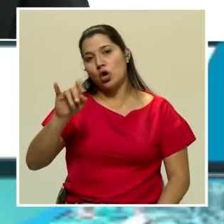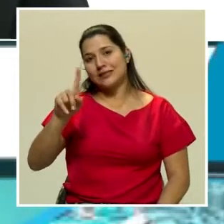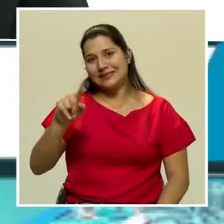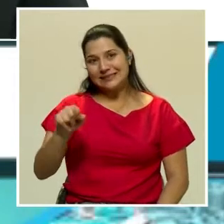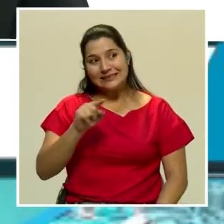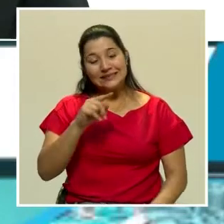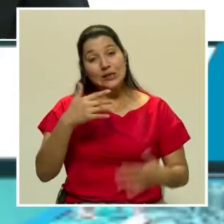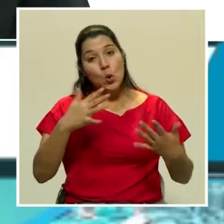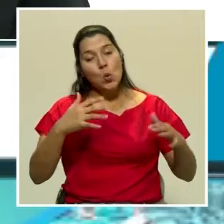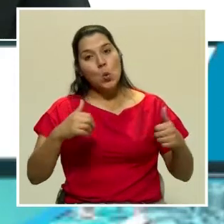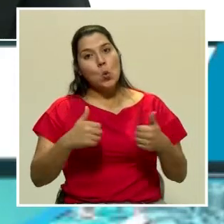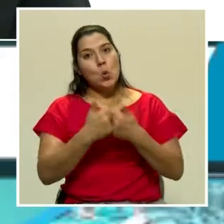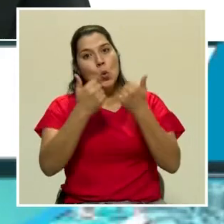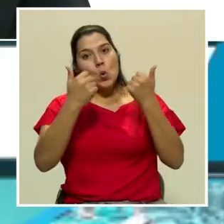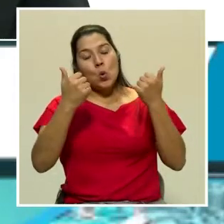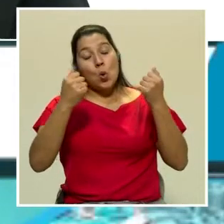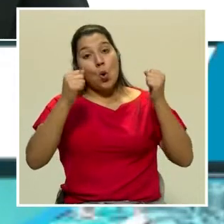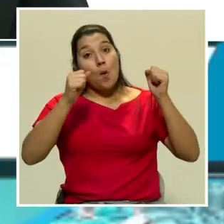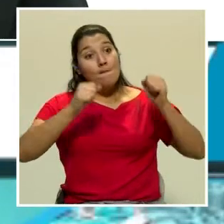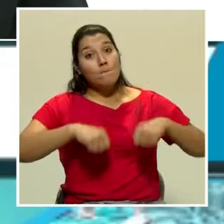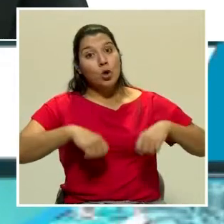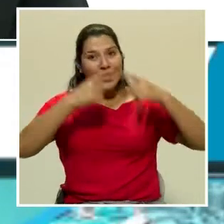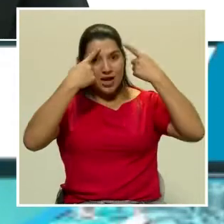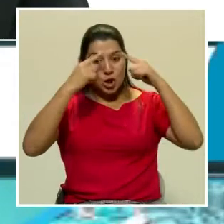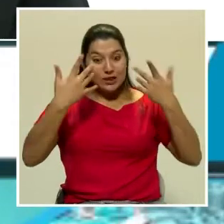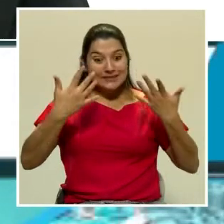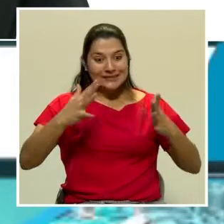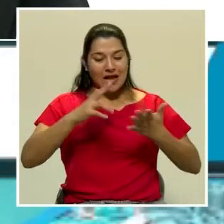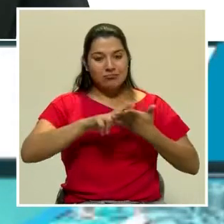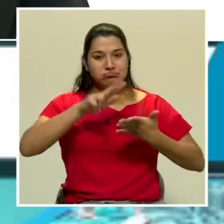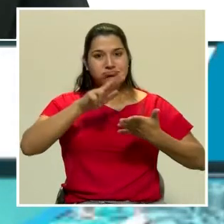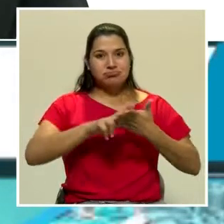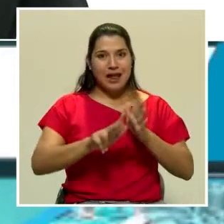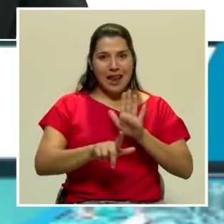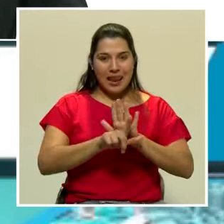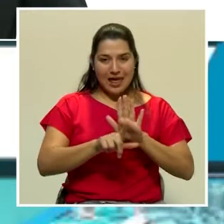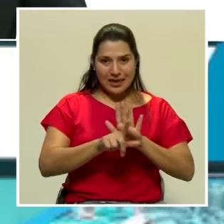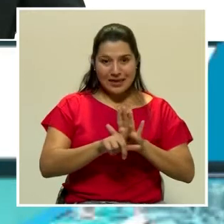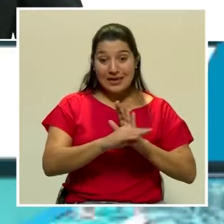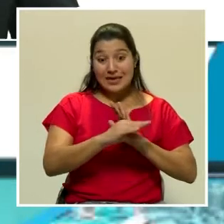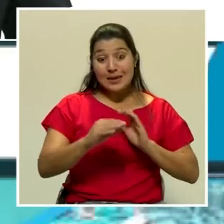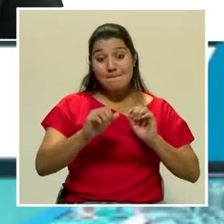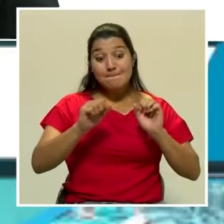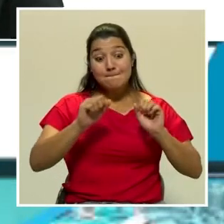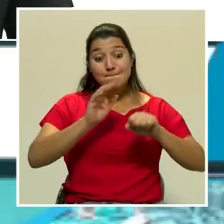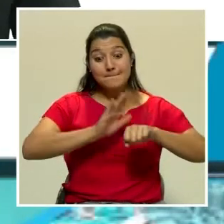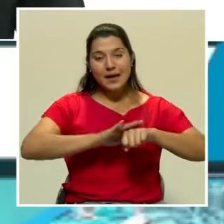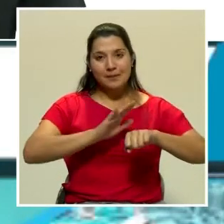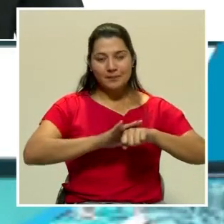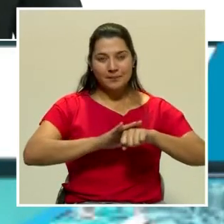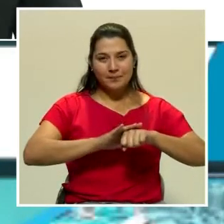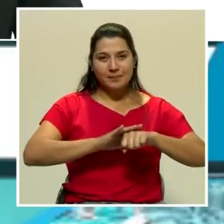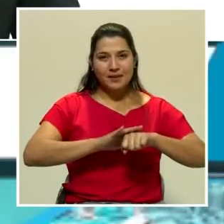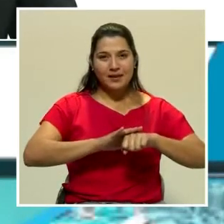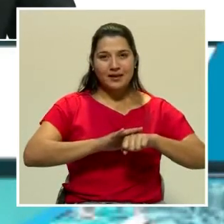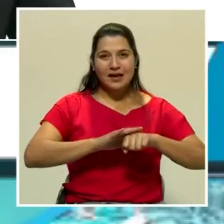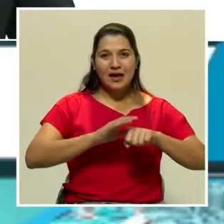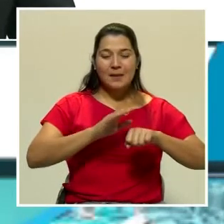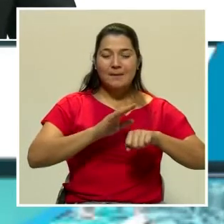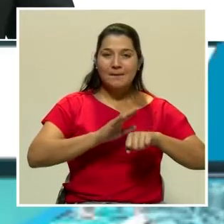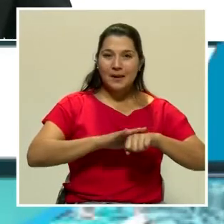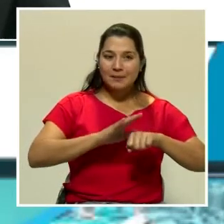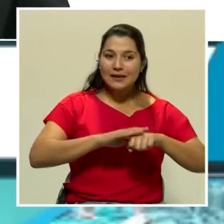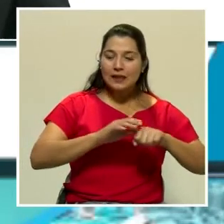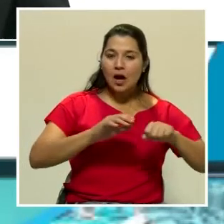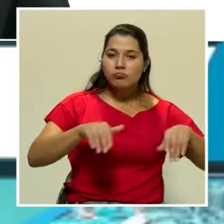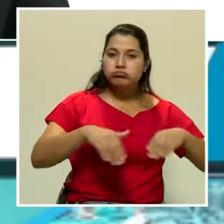desafío lograr que la ley se adapte ahora a las interpretaciones y